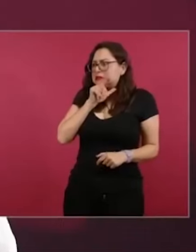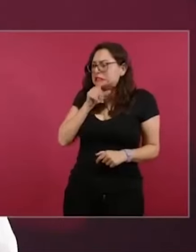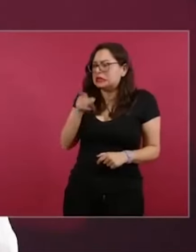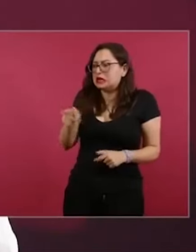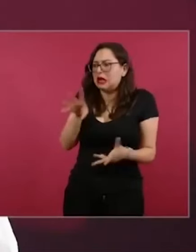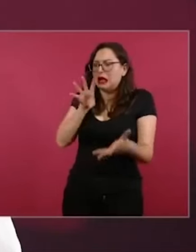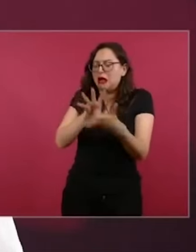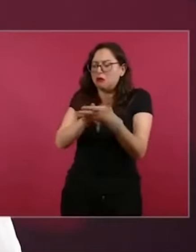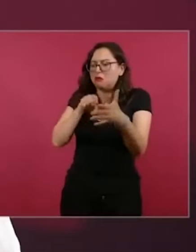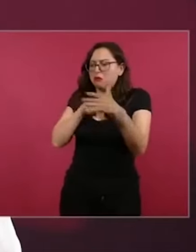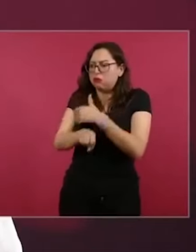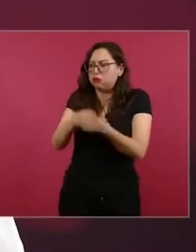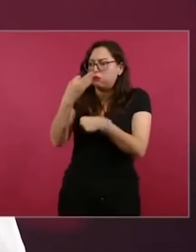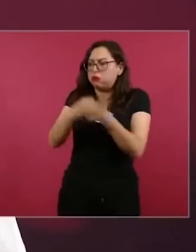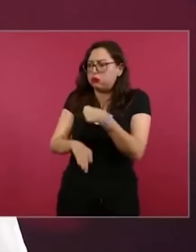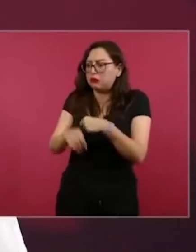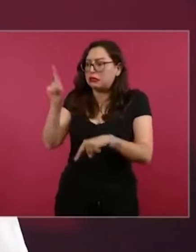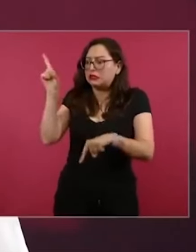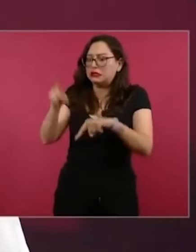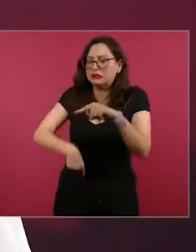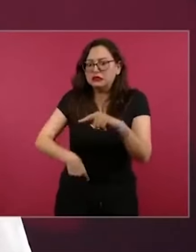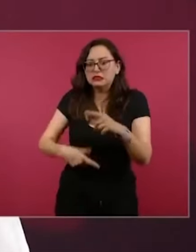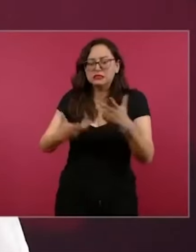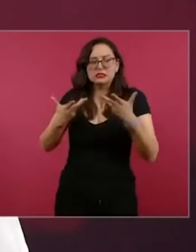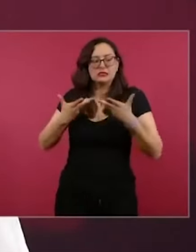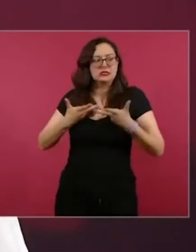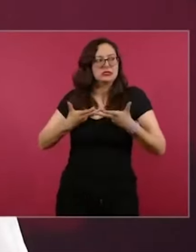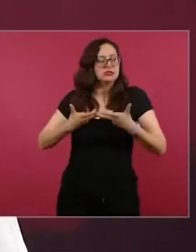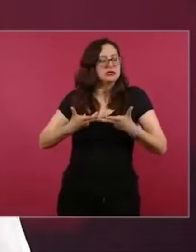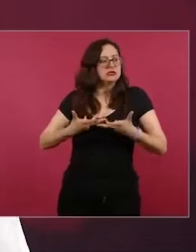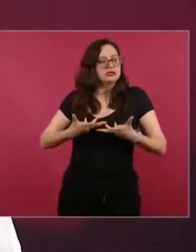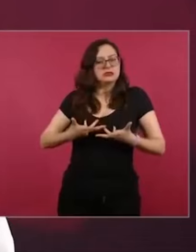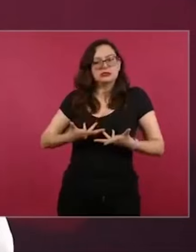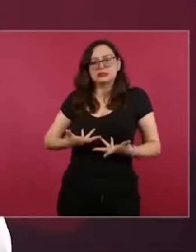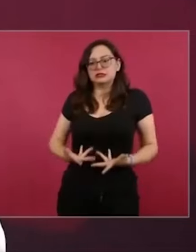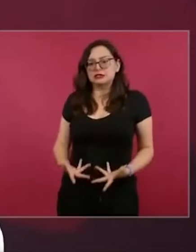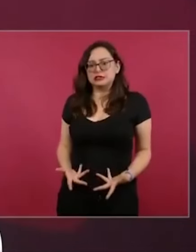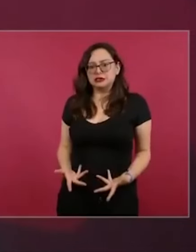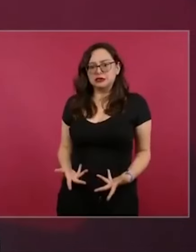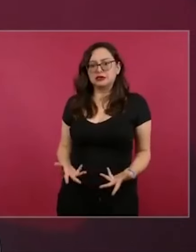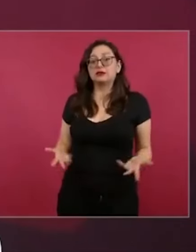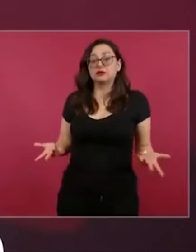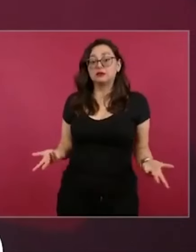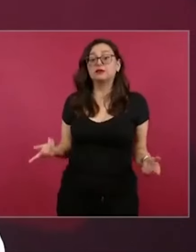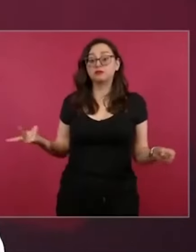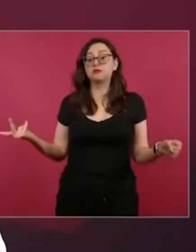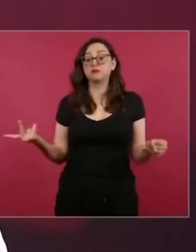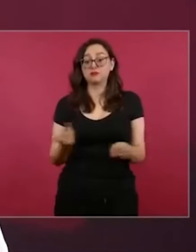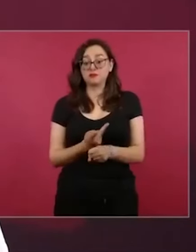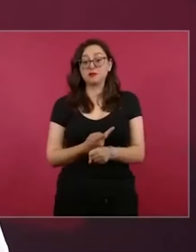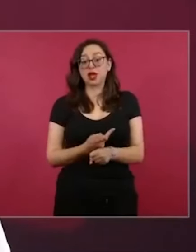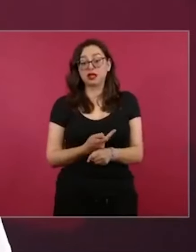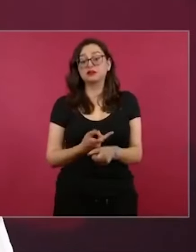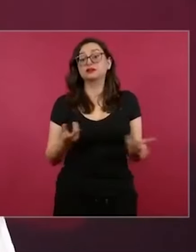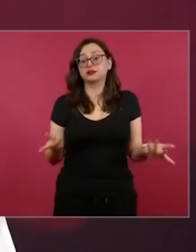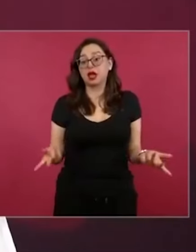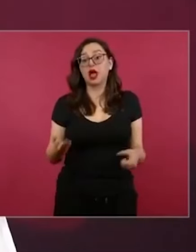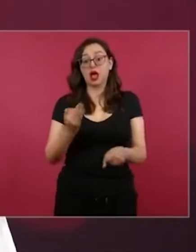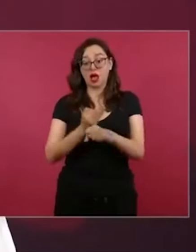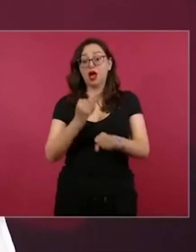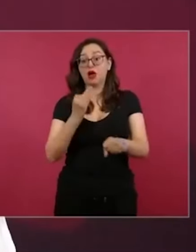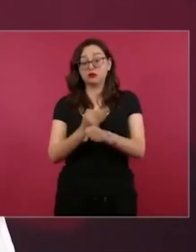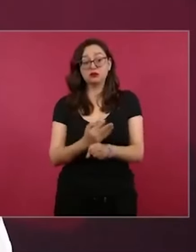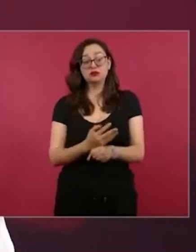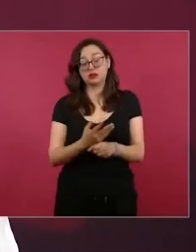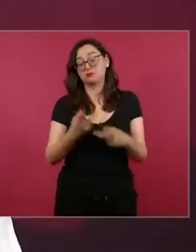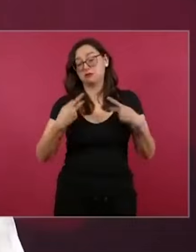izquierda, está apoyando una medida que afecta principalmente a las personas con menos recursos. Y ojo esto,